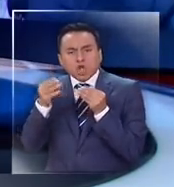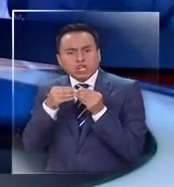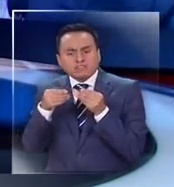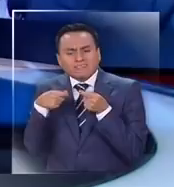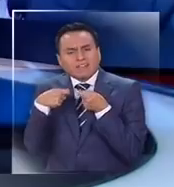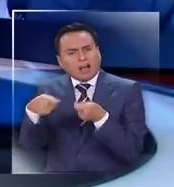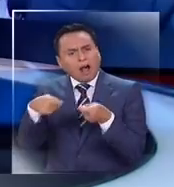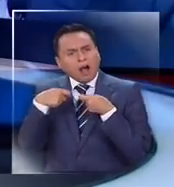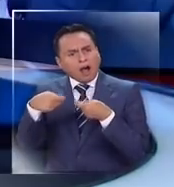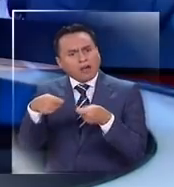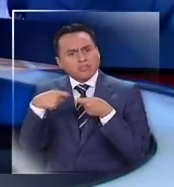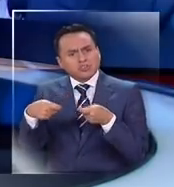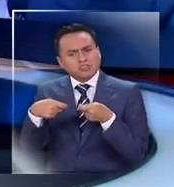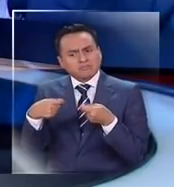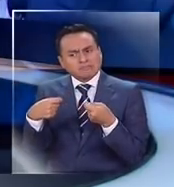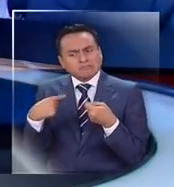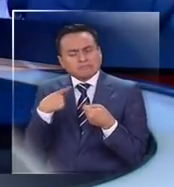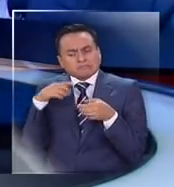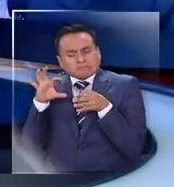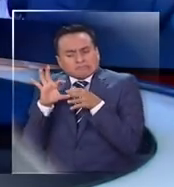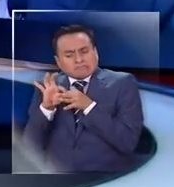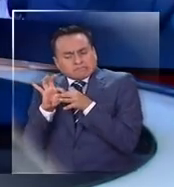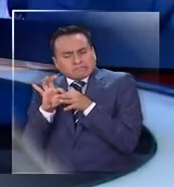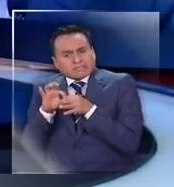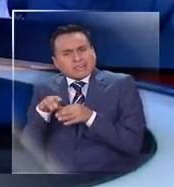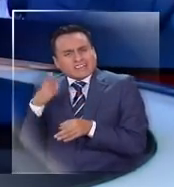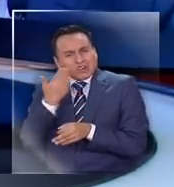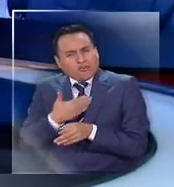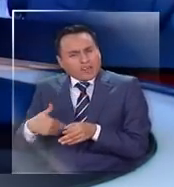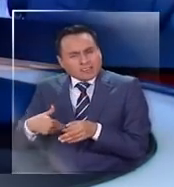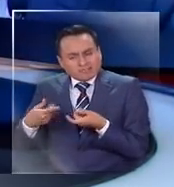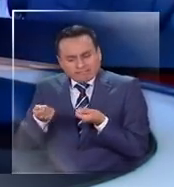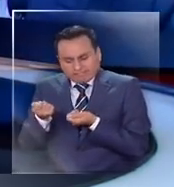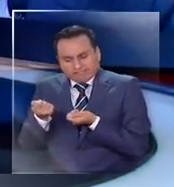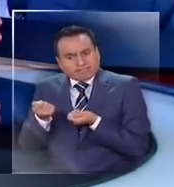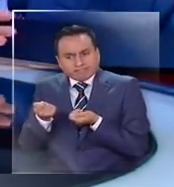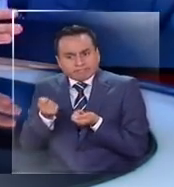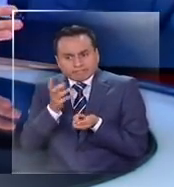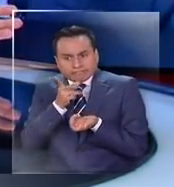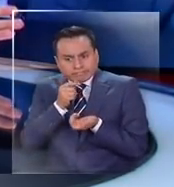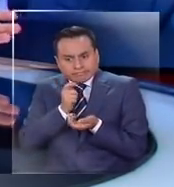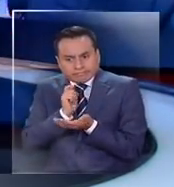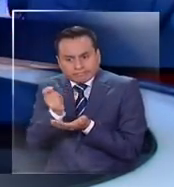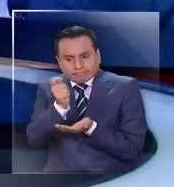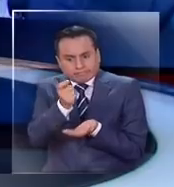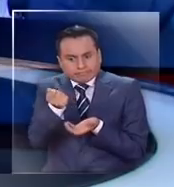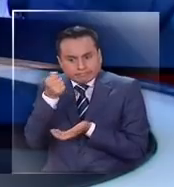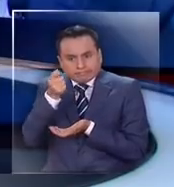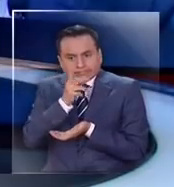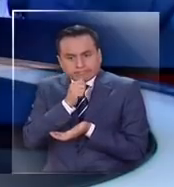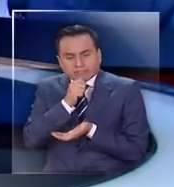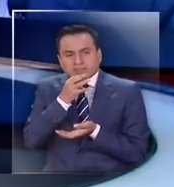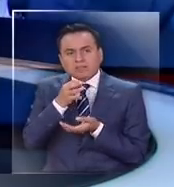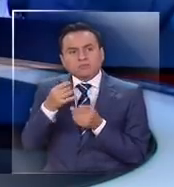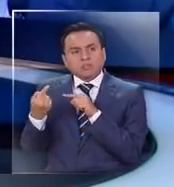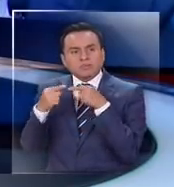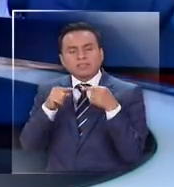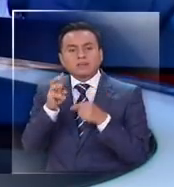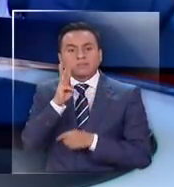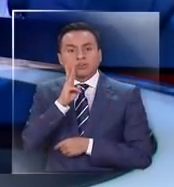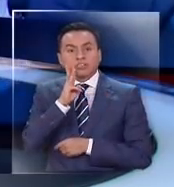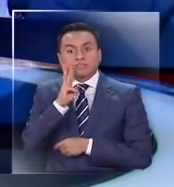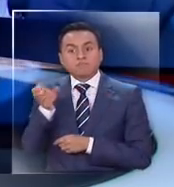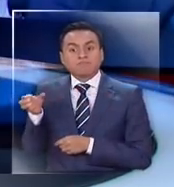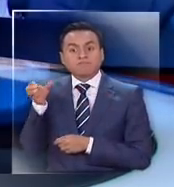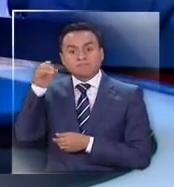en gastos que quedaron comprometidos en el anterior gobierno y que no tendrían financiamiento. Una polémica que este miércoles